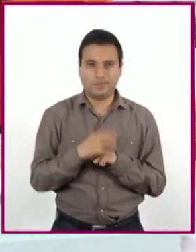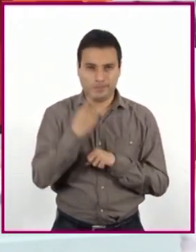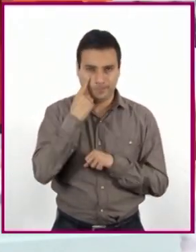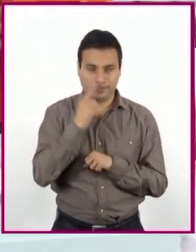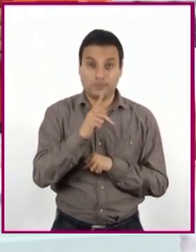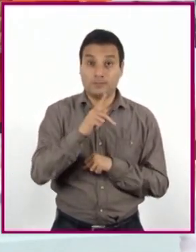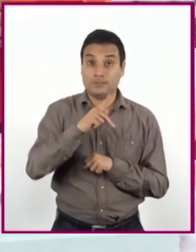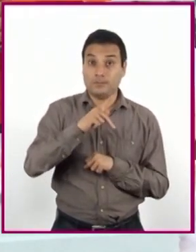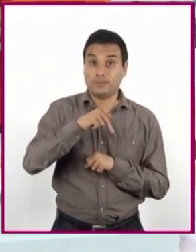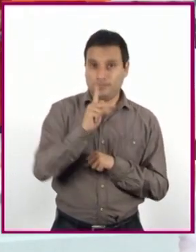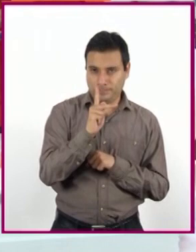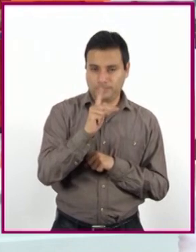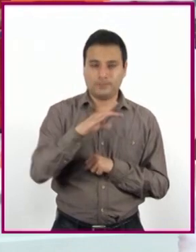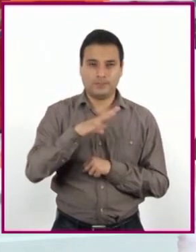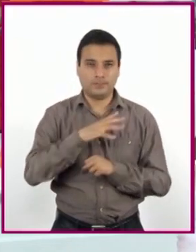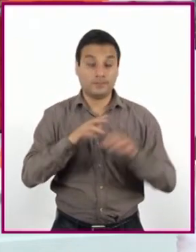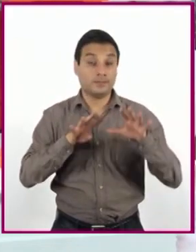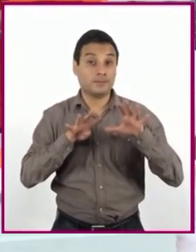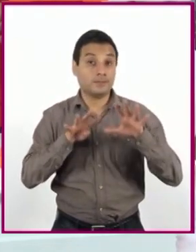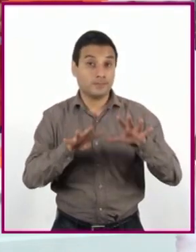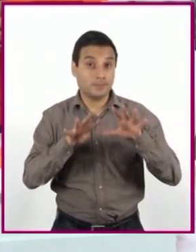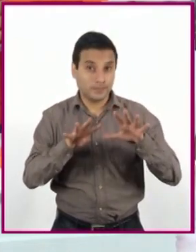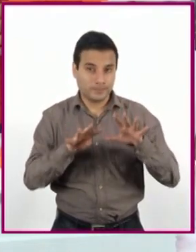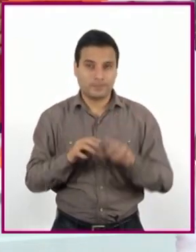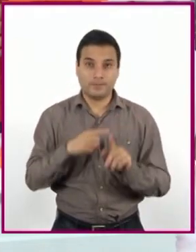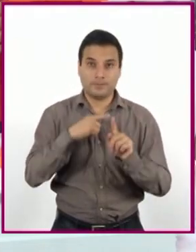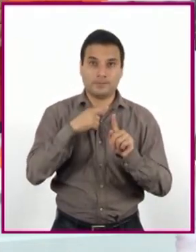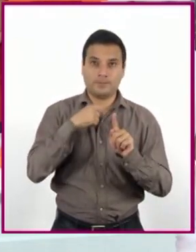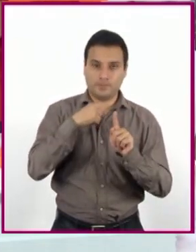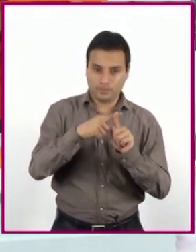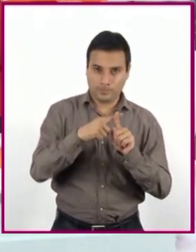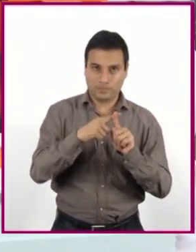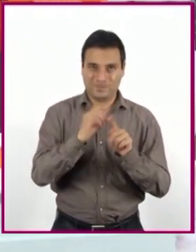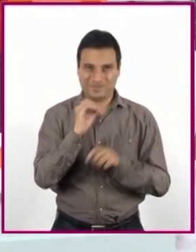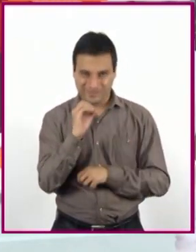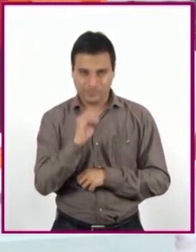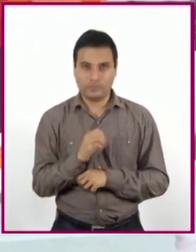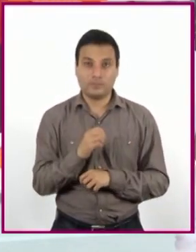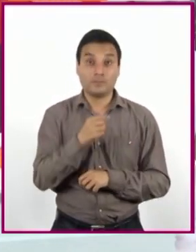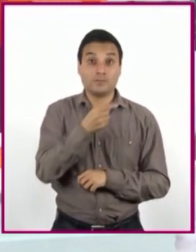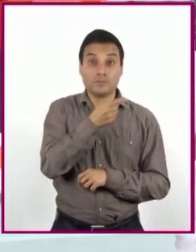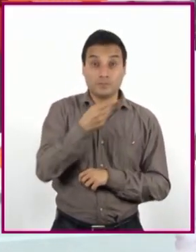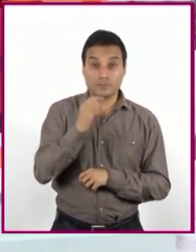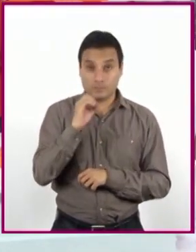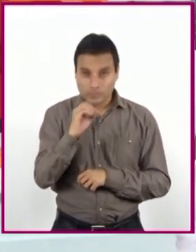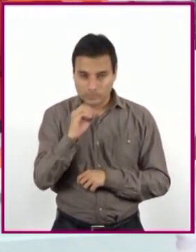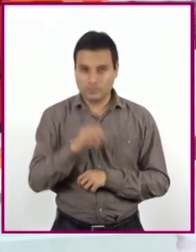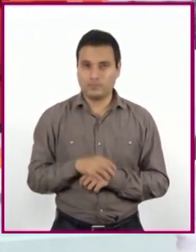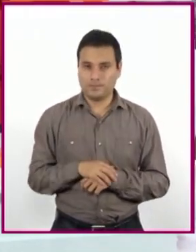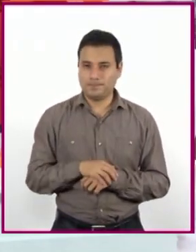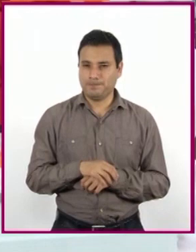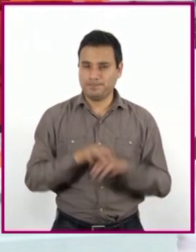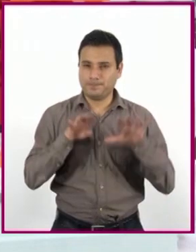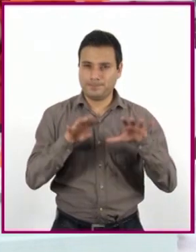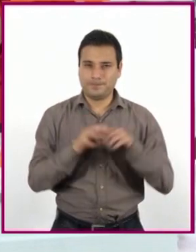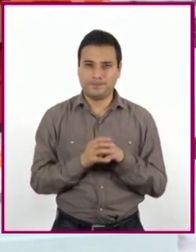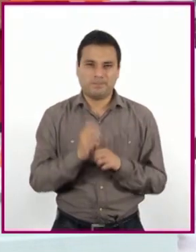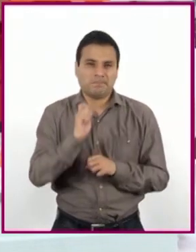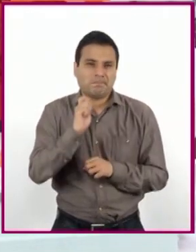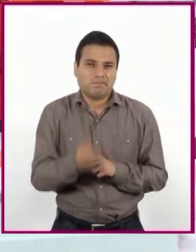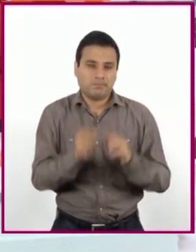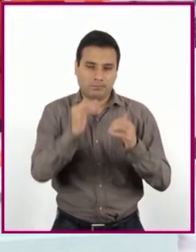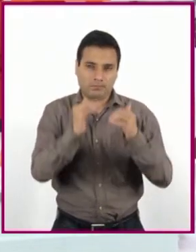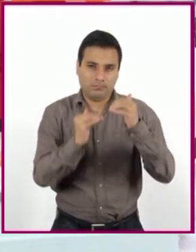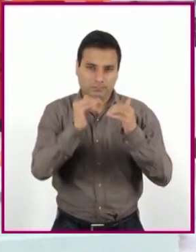contiene 19 protones y 19 electrones, por lo que su carga total del átomo es neutra.